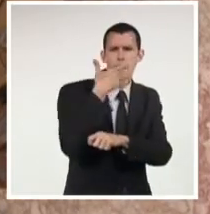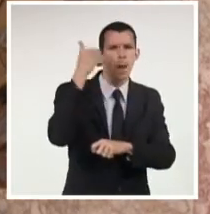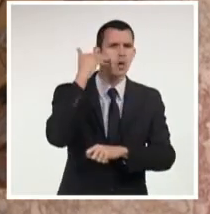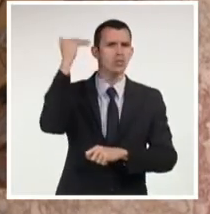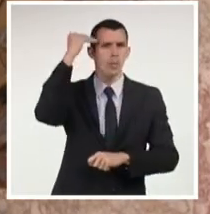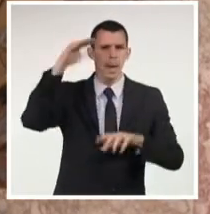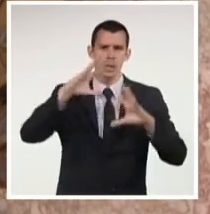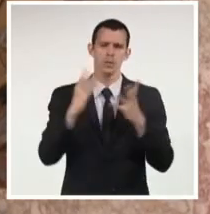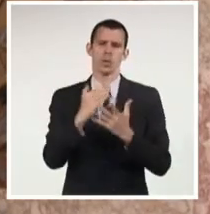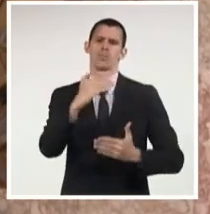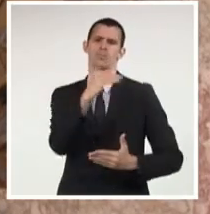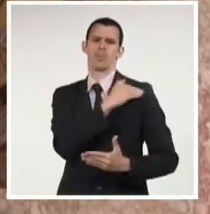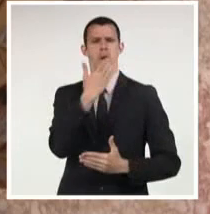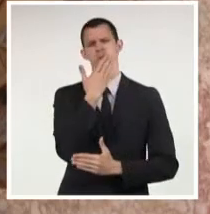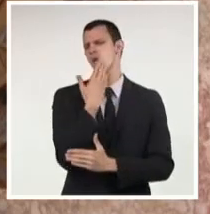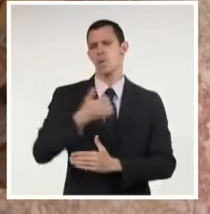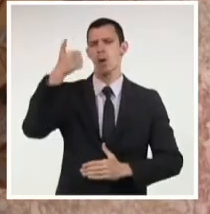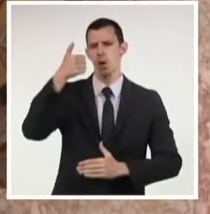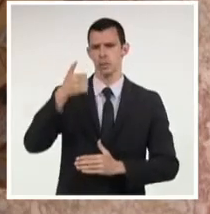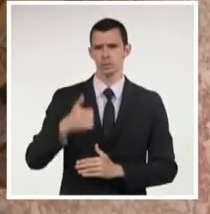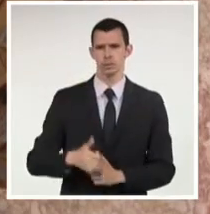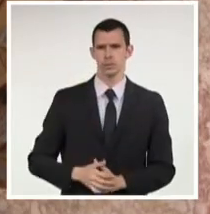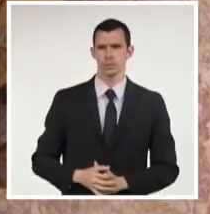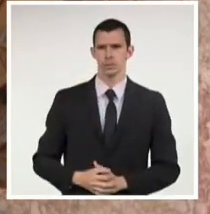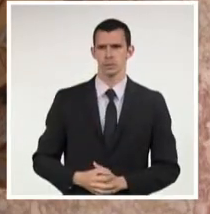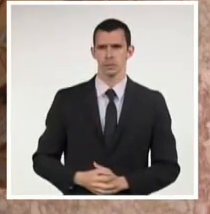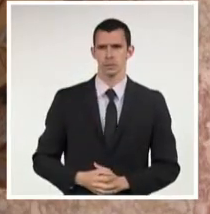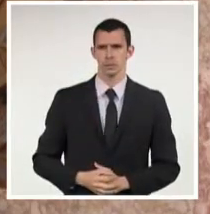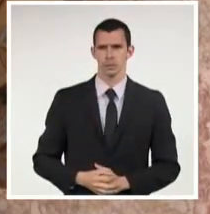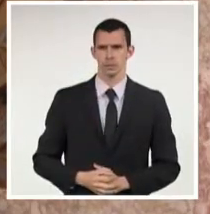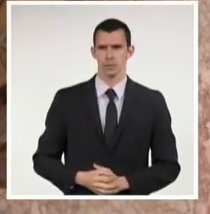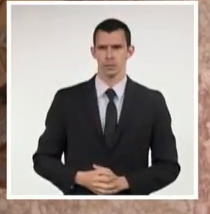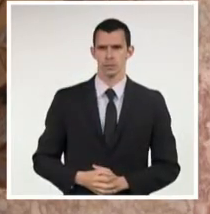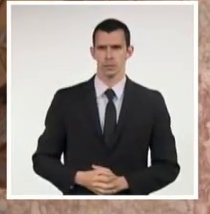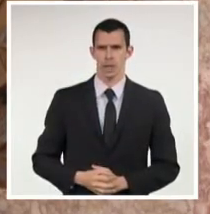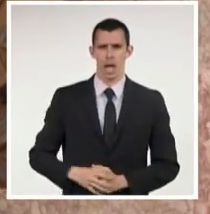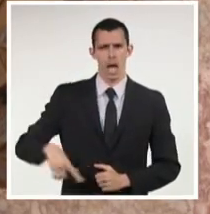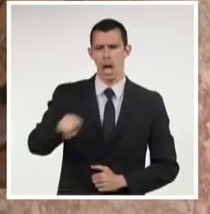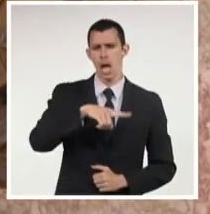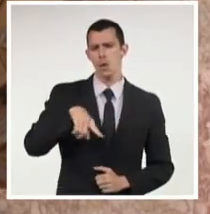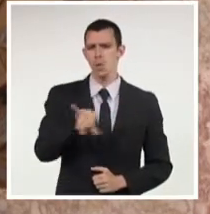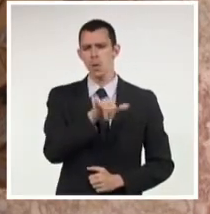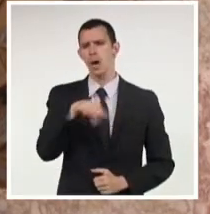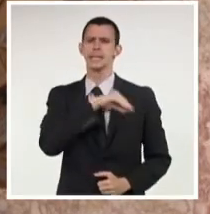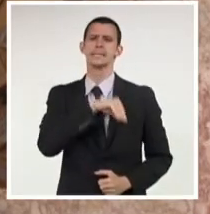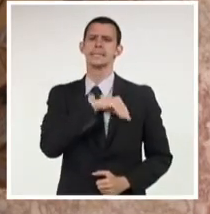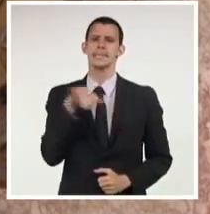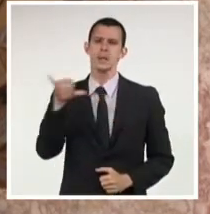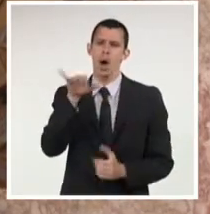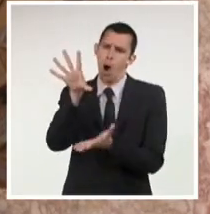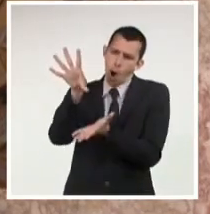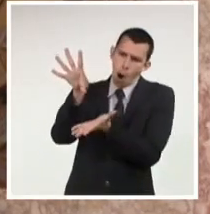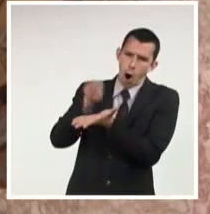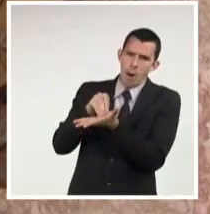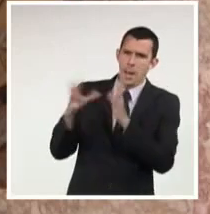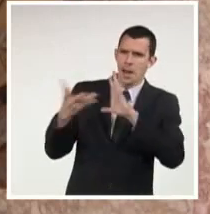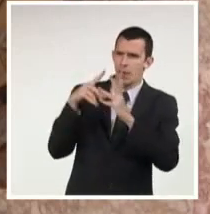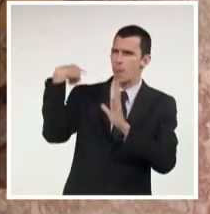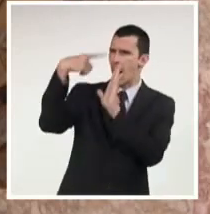preparar nuestros oficiales en ese espíritu de combativo del general Antonio Maceo, sus